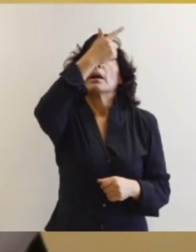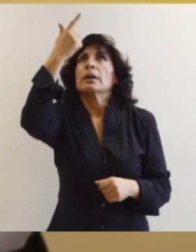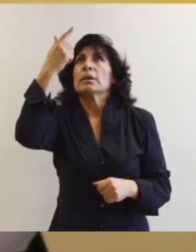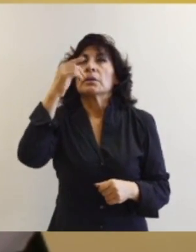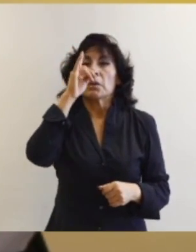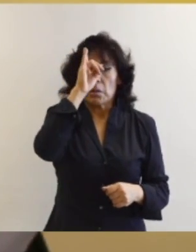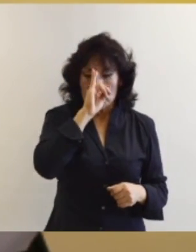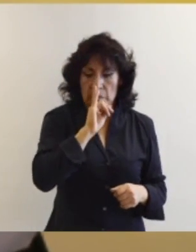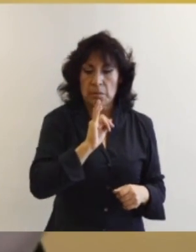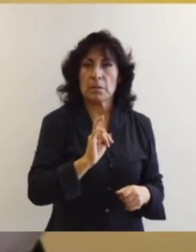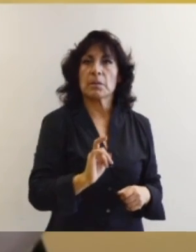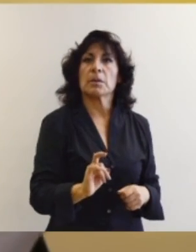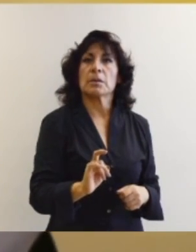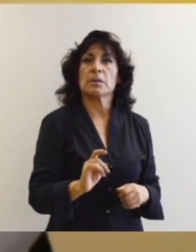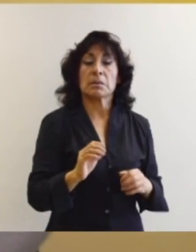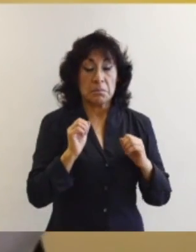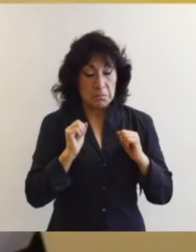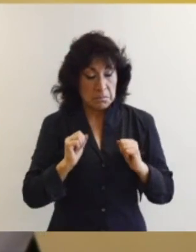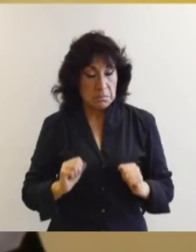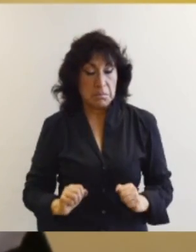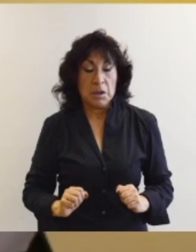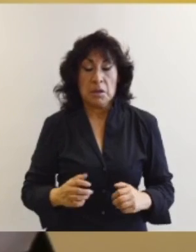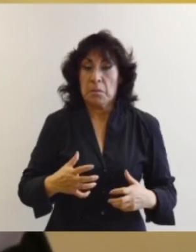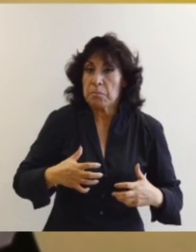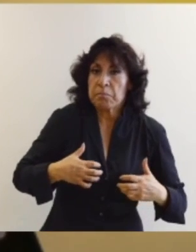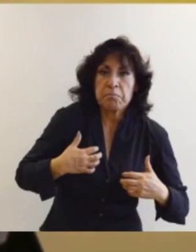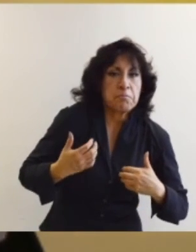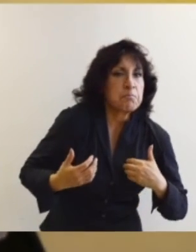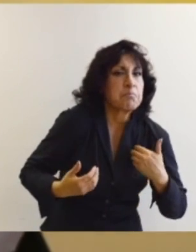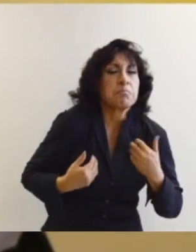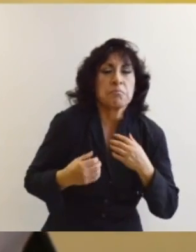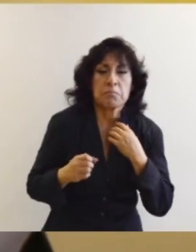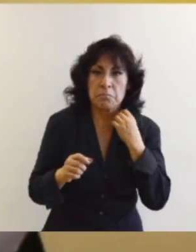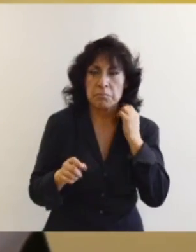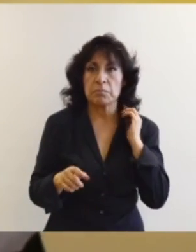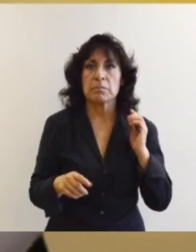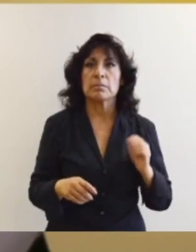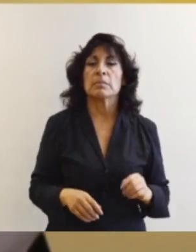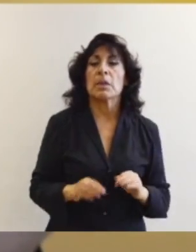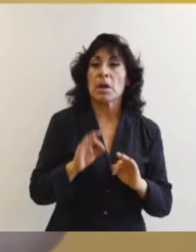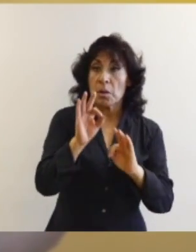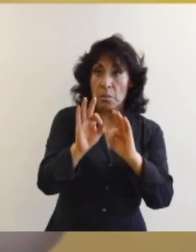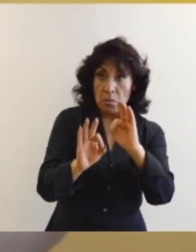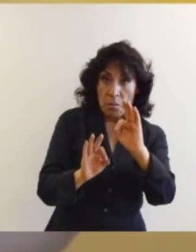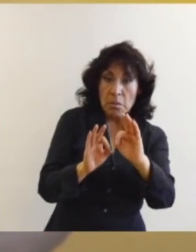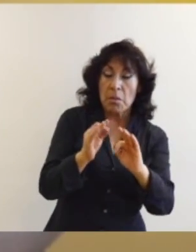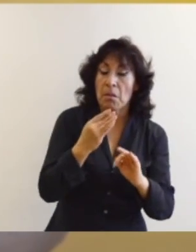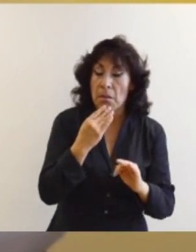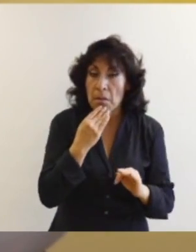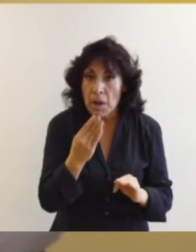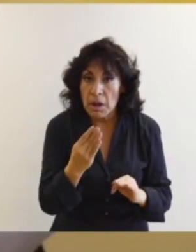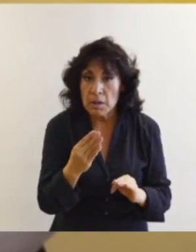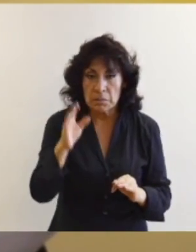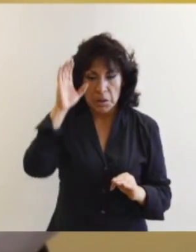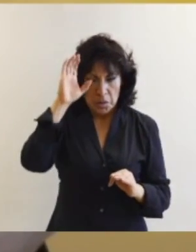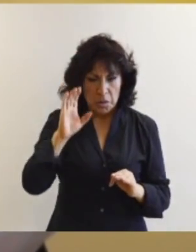cronistas. Debe haber sido alto, hermoso, sereno, pero capaz de